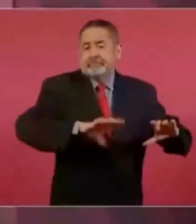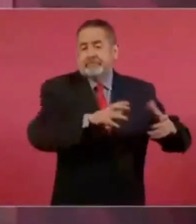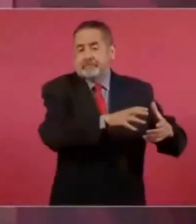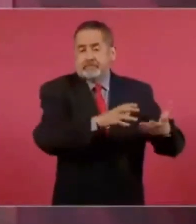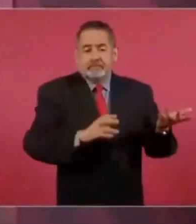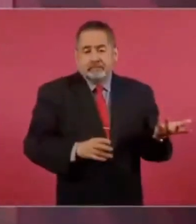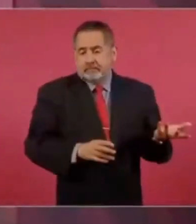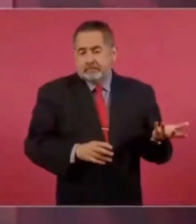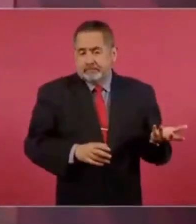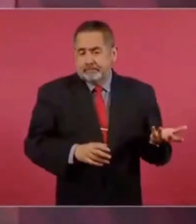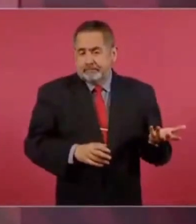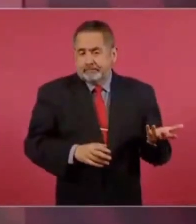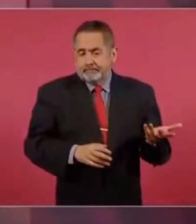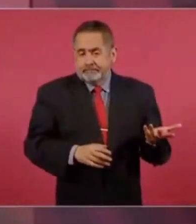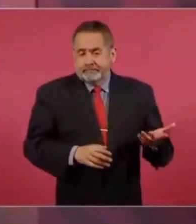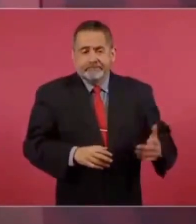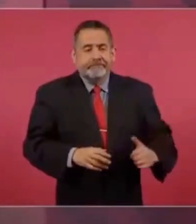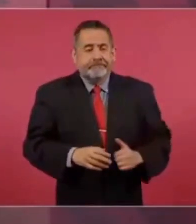de manera